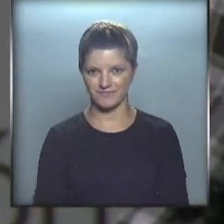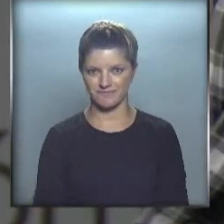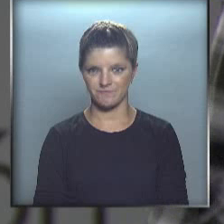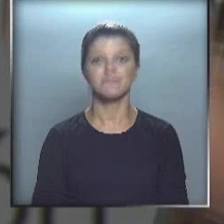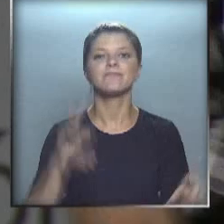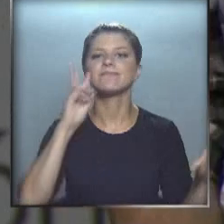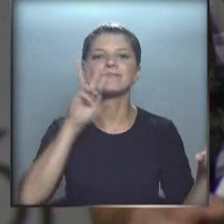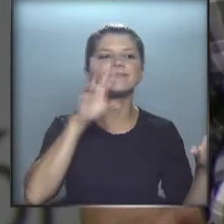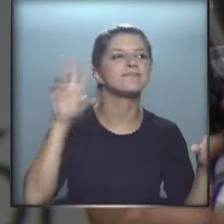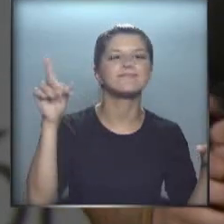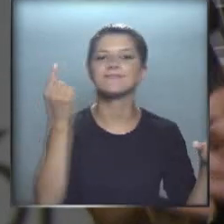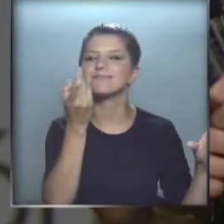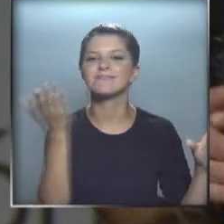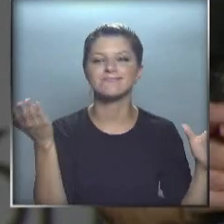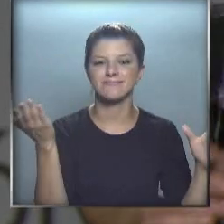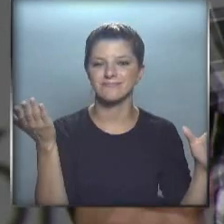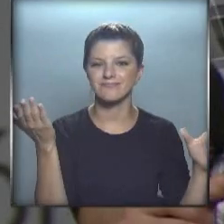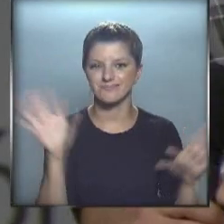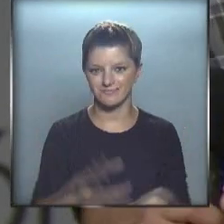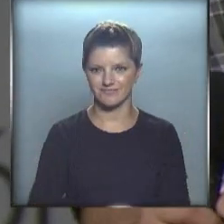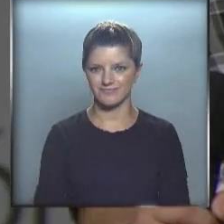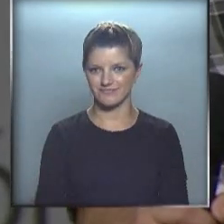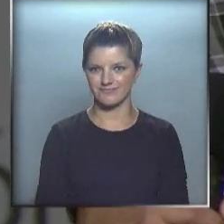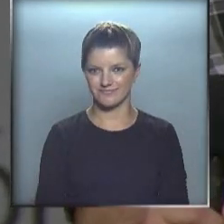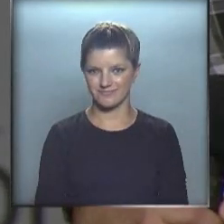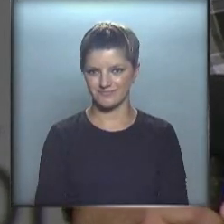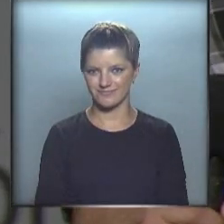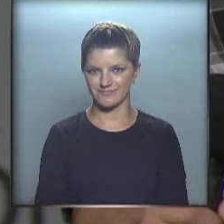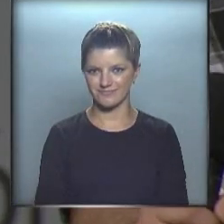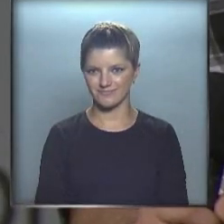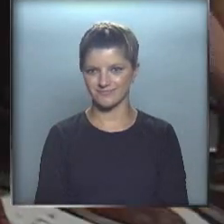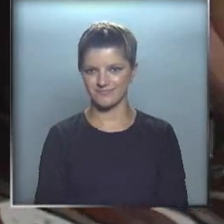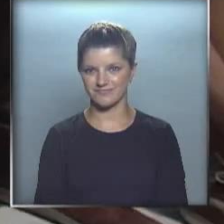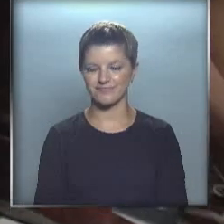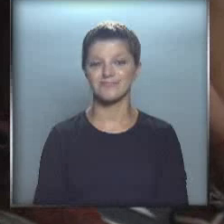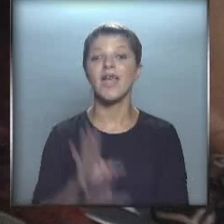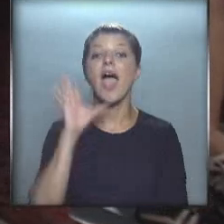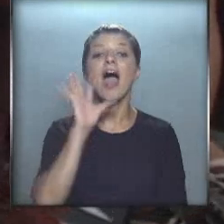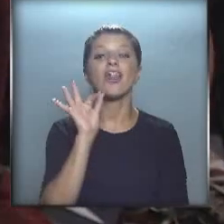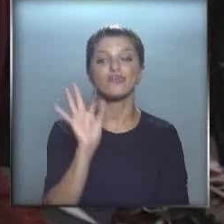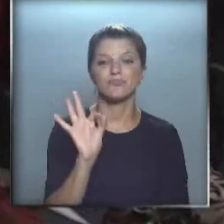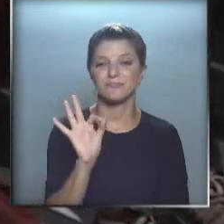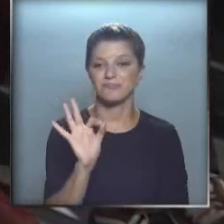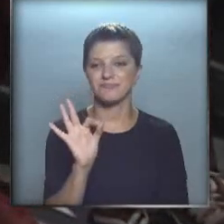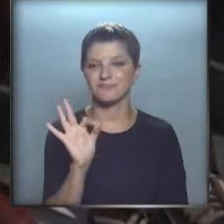Ahí ya están todas anonadadas. Ya nos vamos a acercar. ¿Quieren darle...?